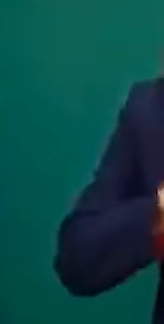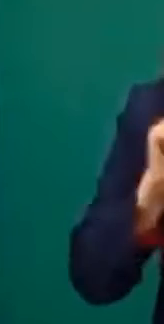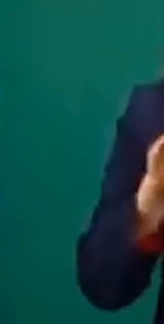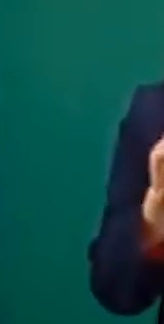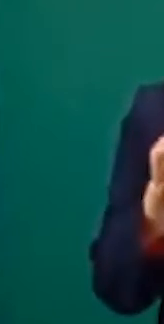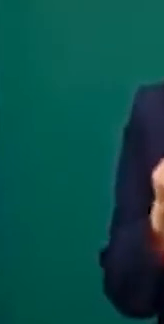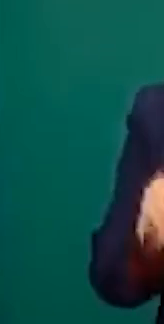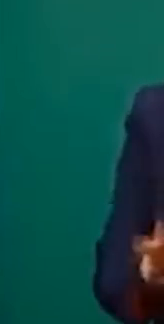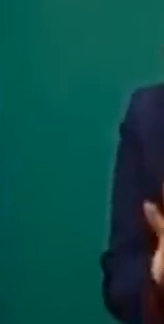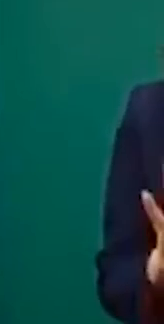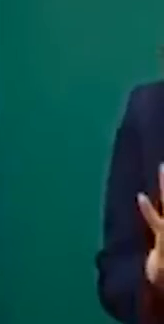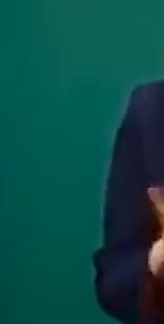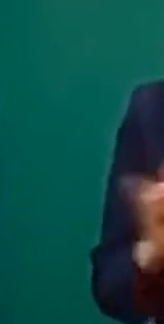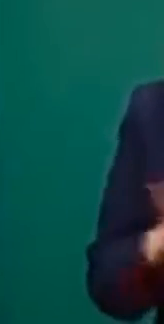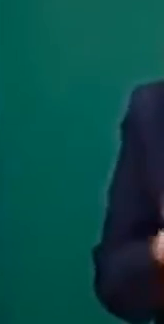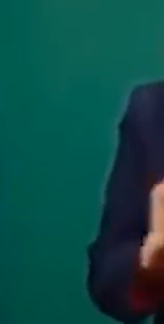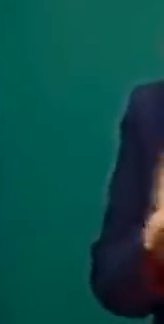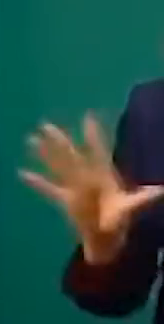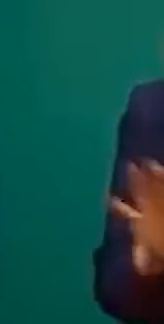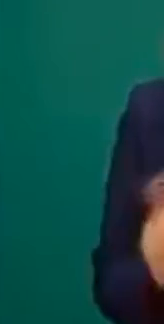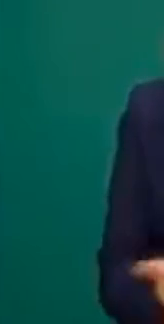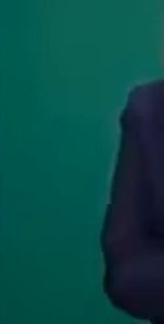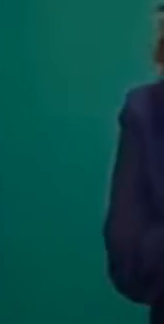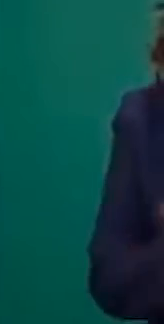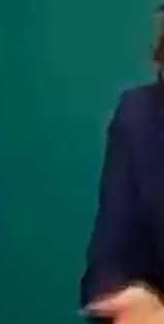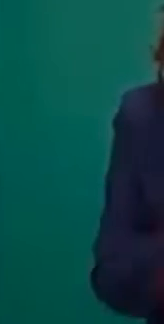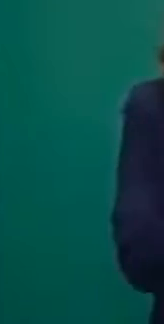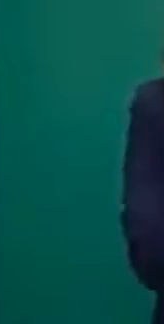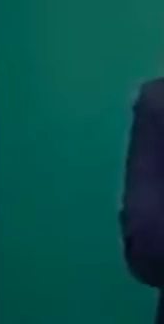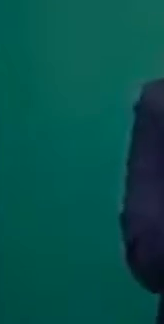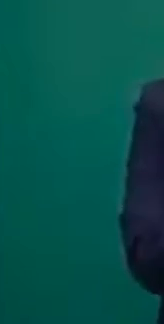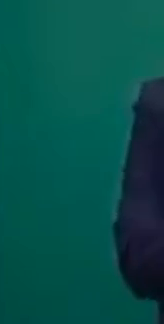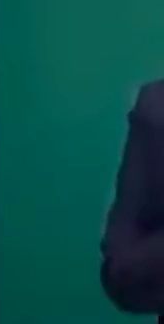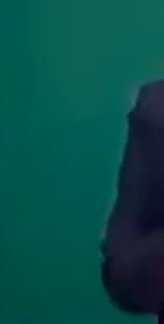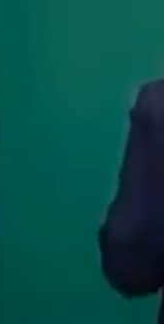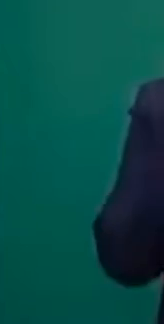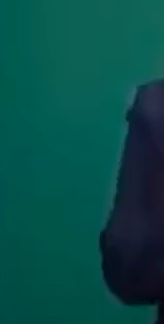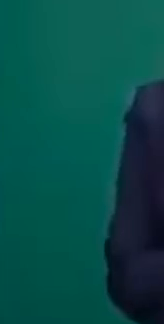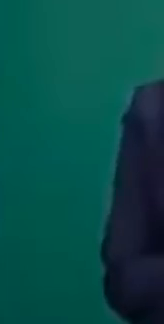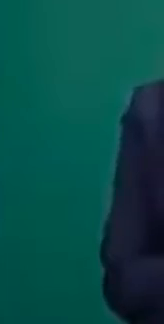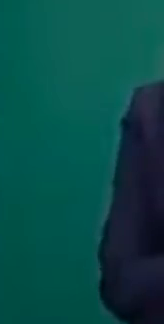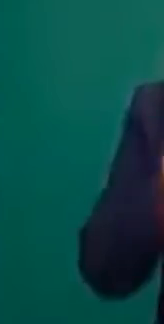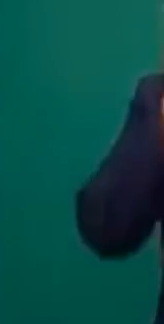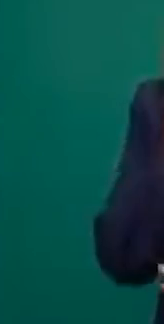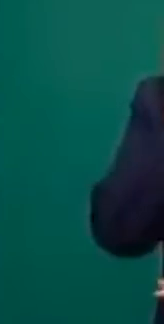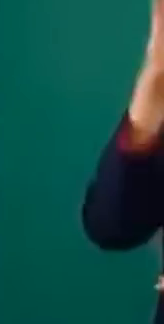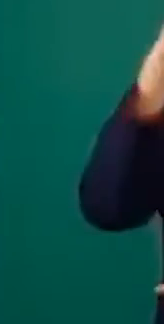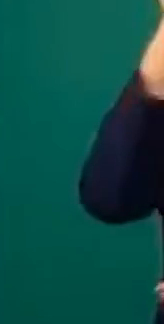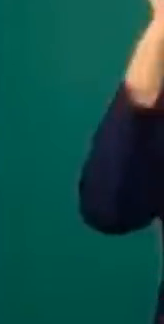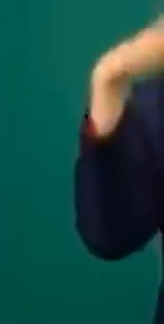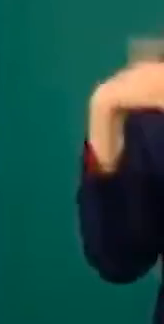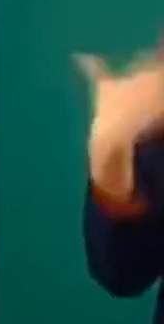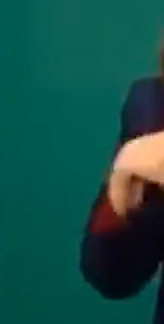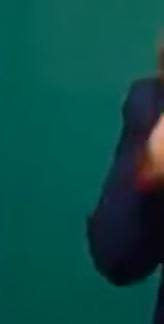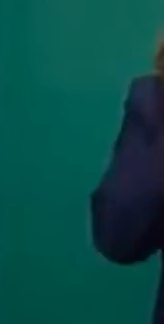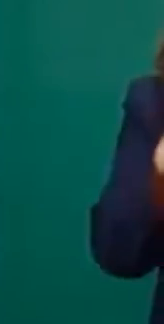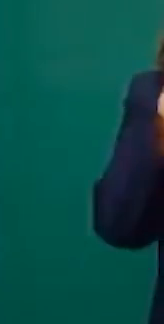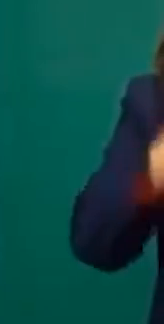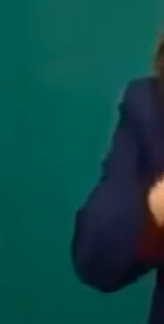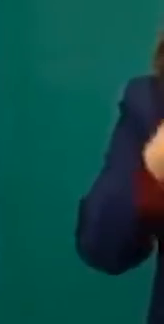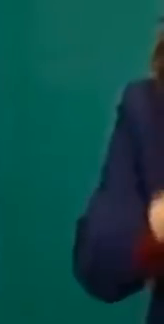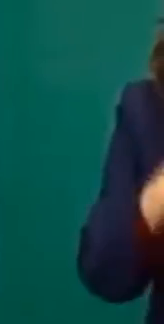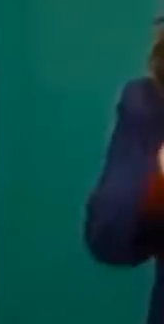méxico recibió este sábado un cargamento de 200 mil dosis de la vacuna de sinovac contra el coronavirus y obtendrá 10 millones más de la